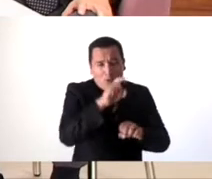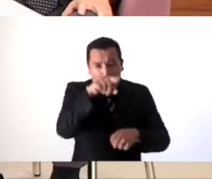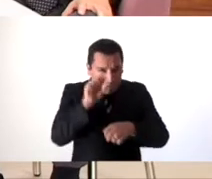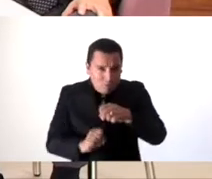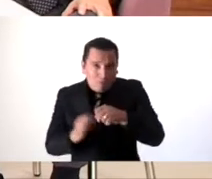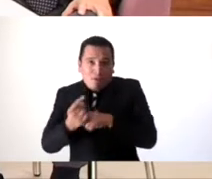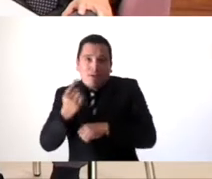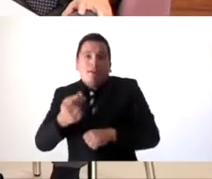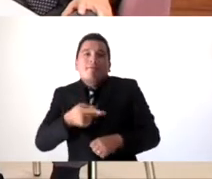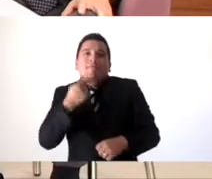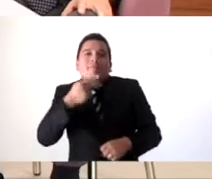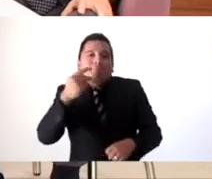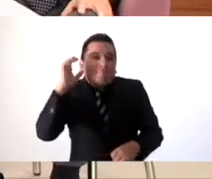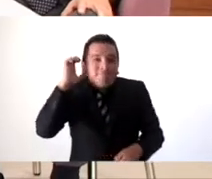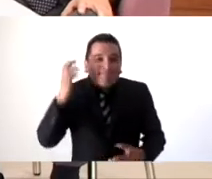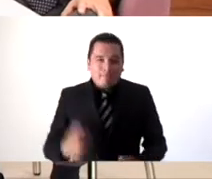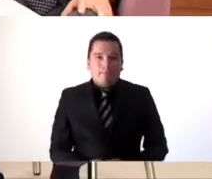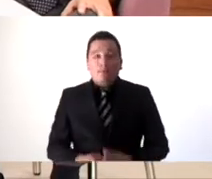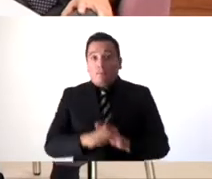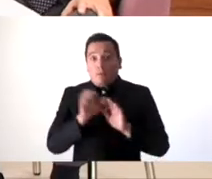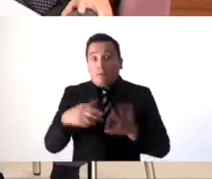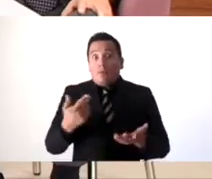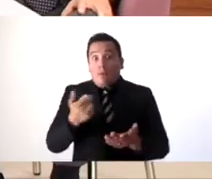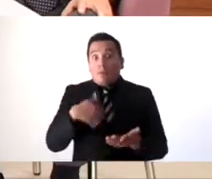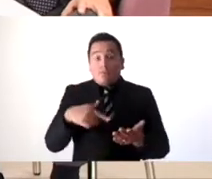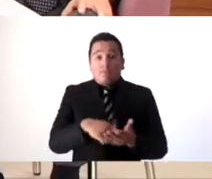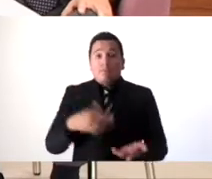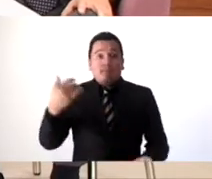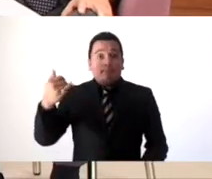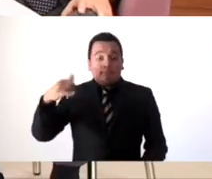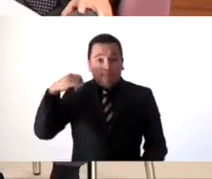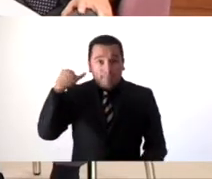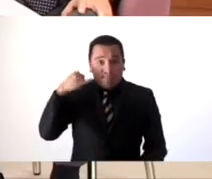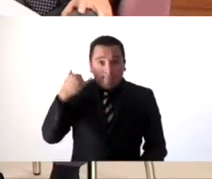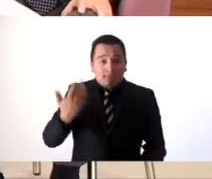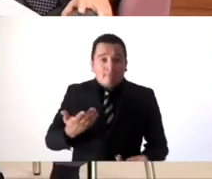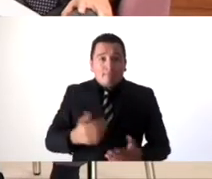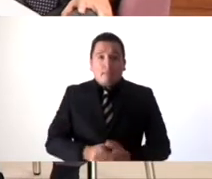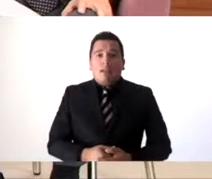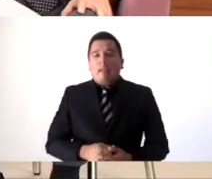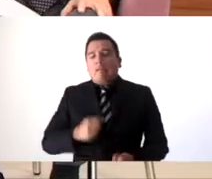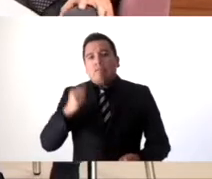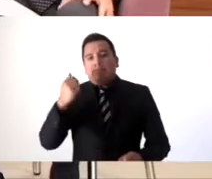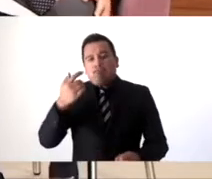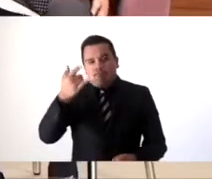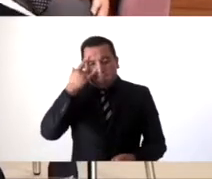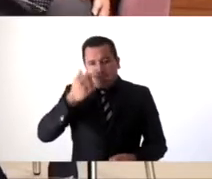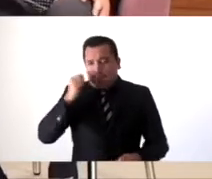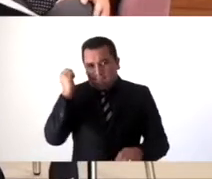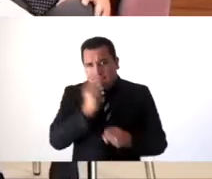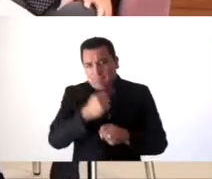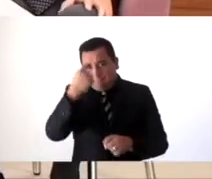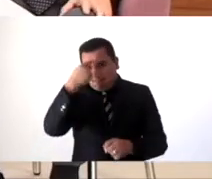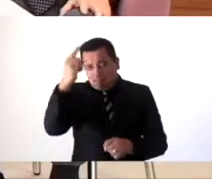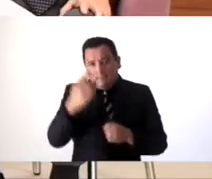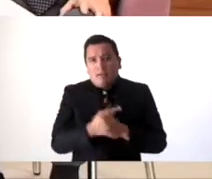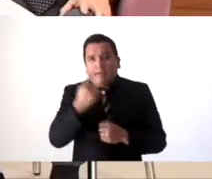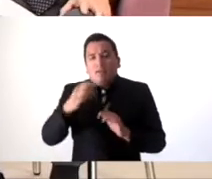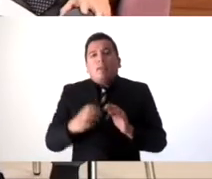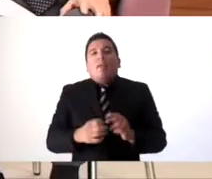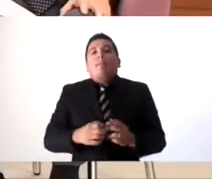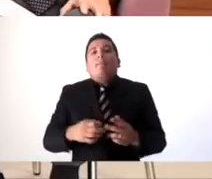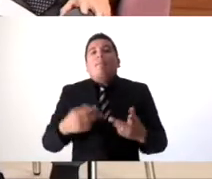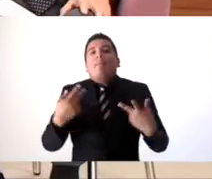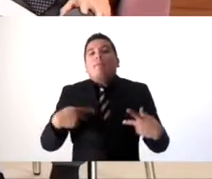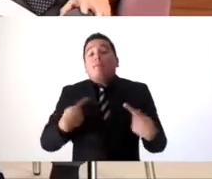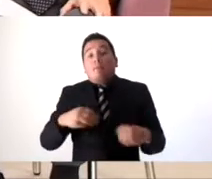tono de voz que tenemos. Claramente, por ejemplo, los yucatecos son muy fáciles de identificar. Algunos dicen